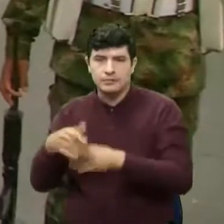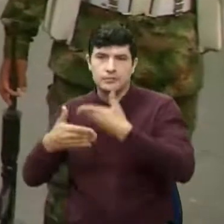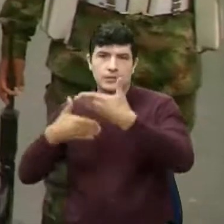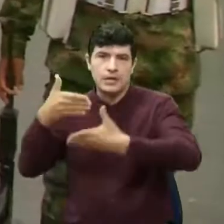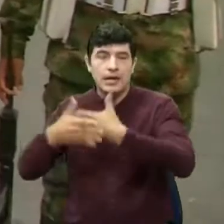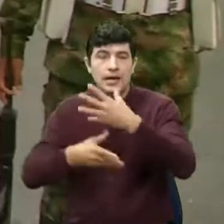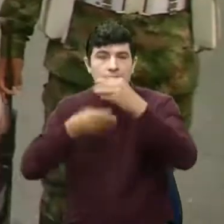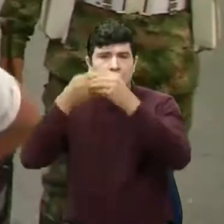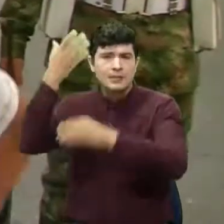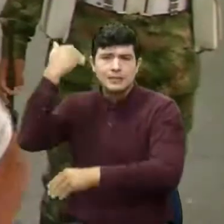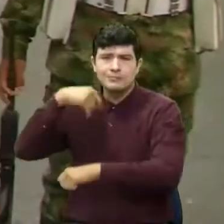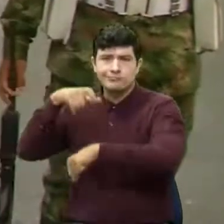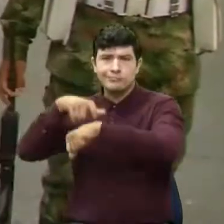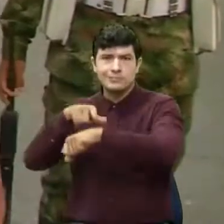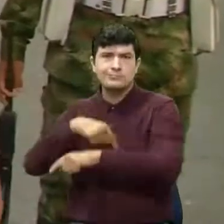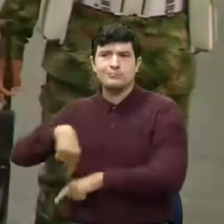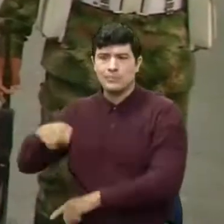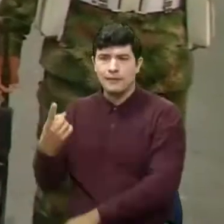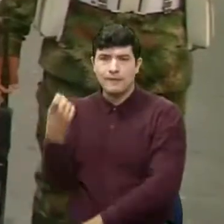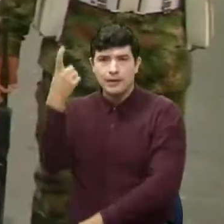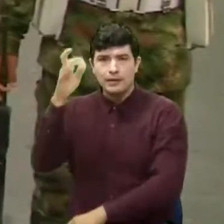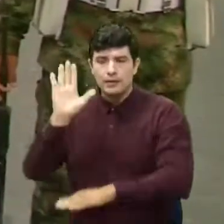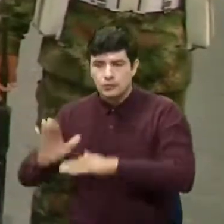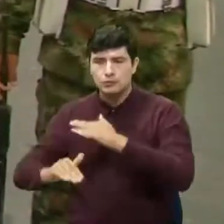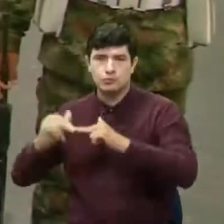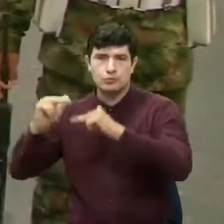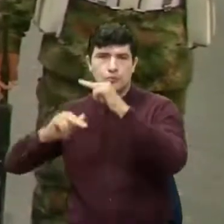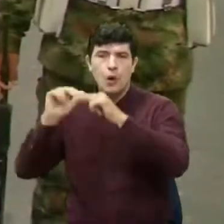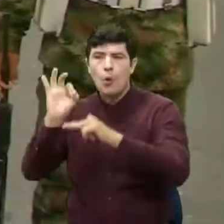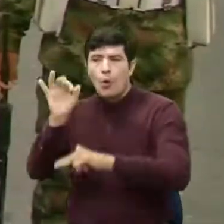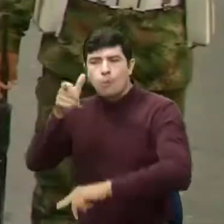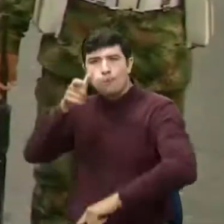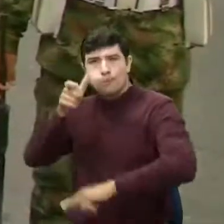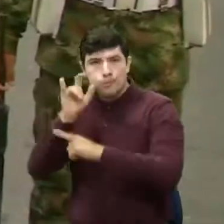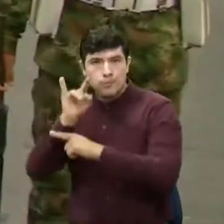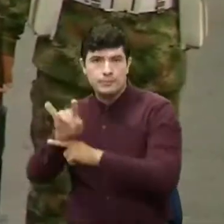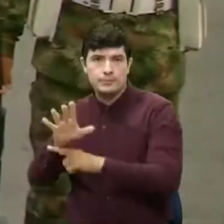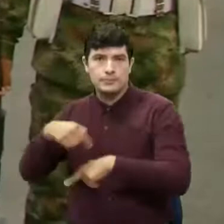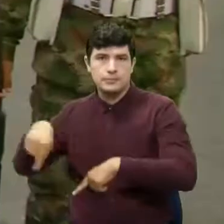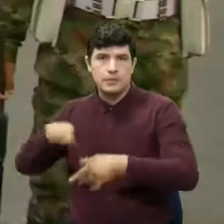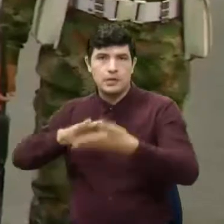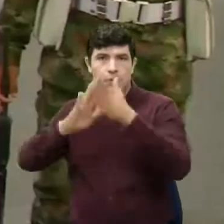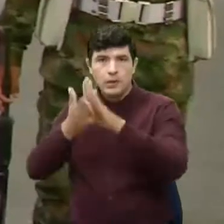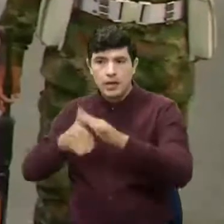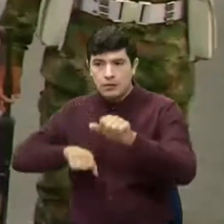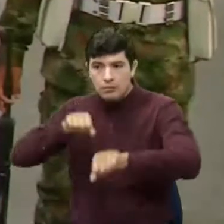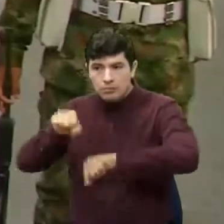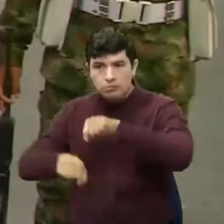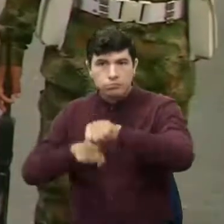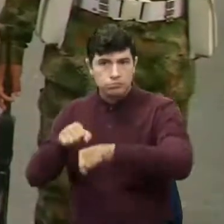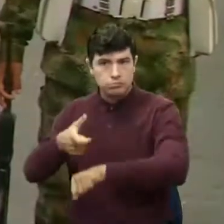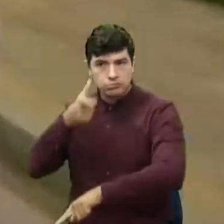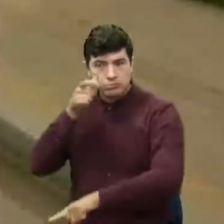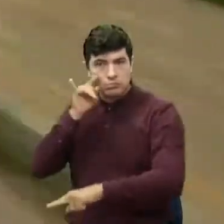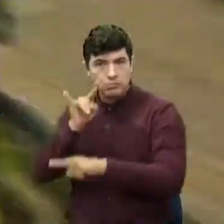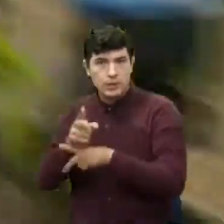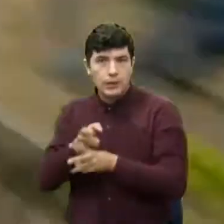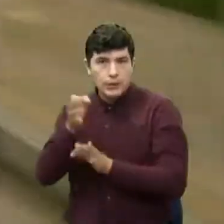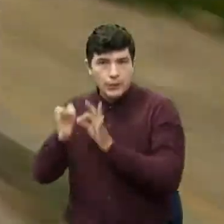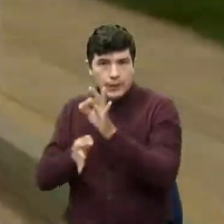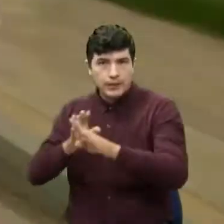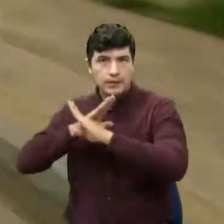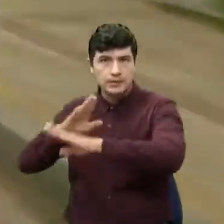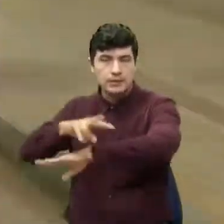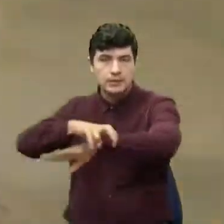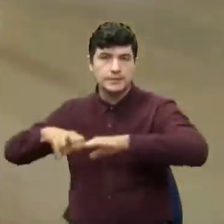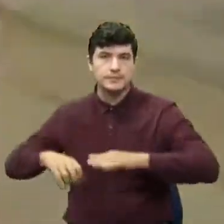y desde hace mucho tiempo estaba haciendo falta de que estas medidas empiecen a dar.